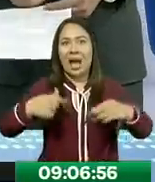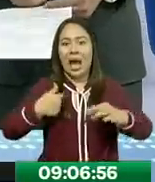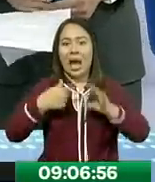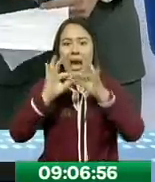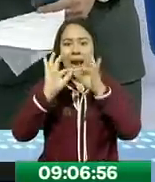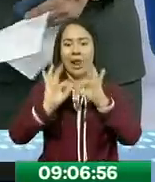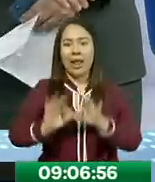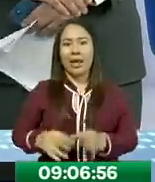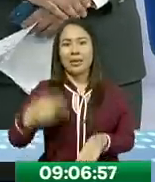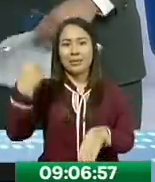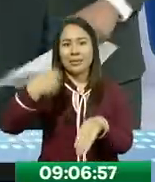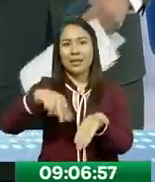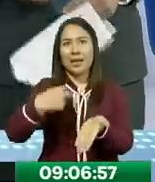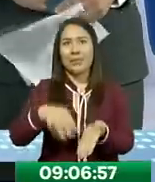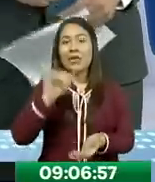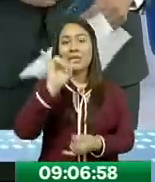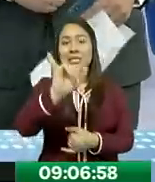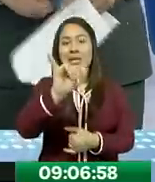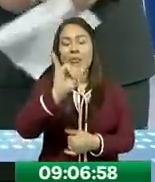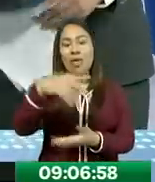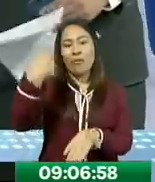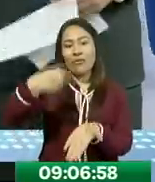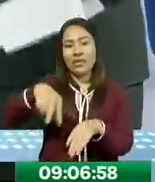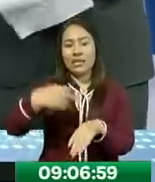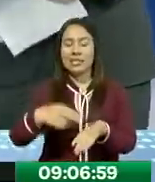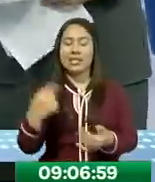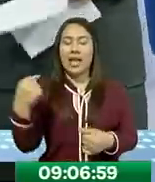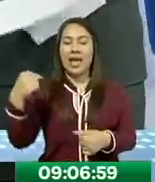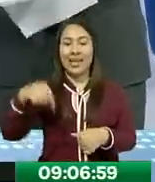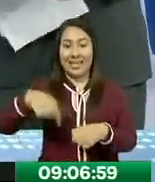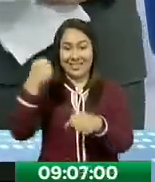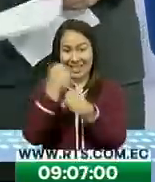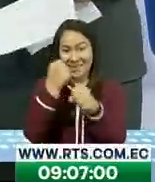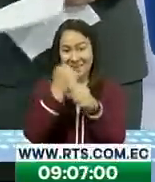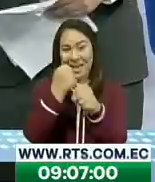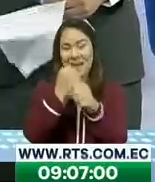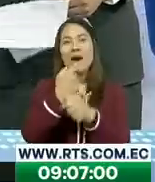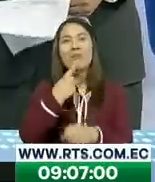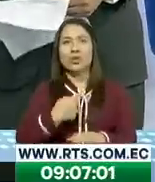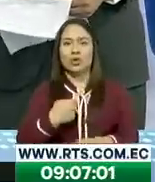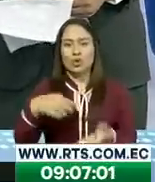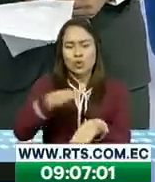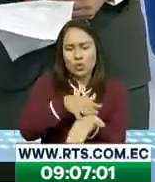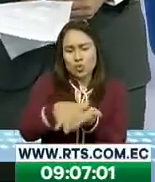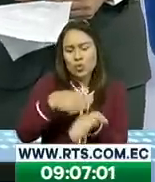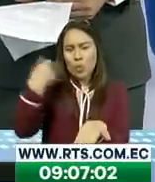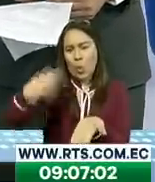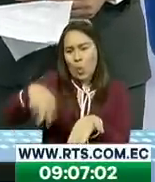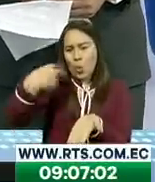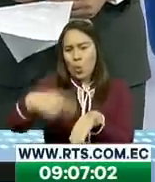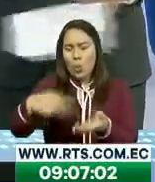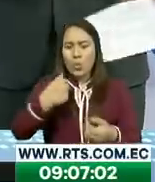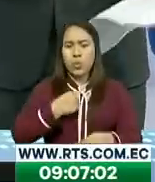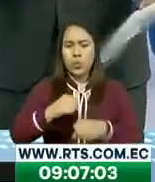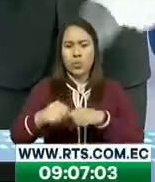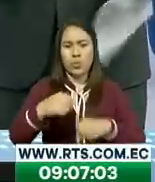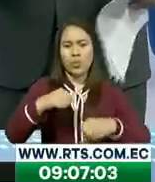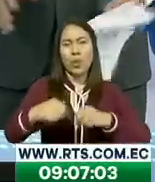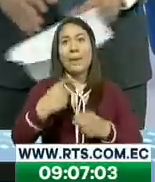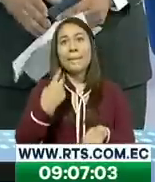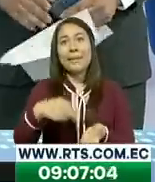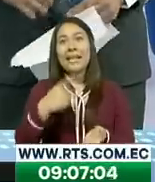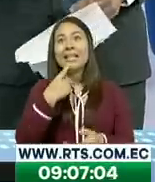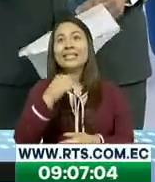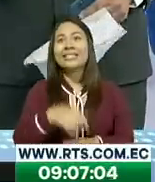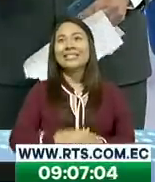preparándome, el día sábado es la pachanga del canal, así que estoy calentando motores para brillar esa pista. Así es, ahí vamos a